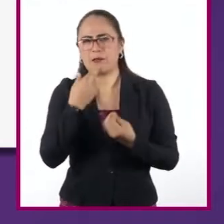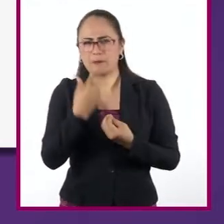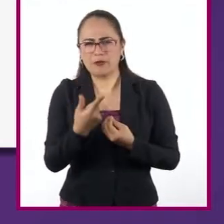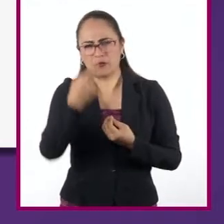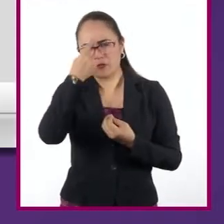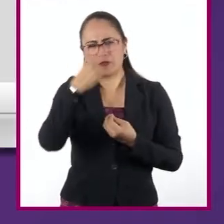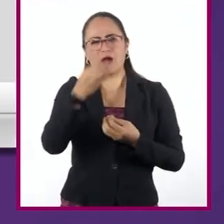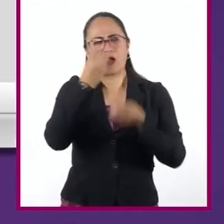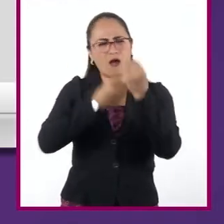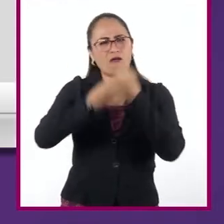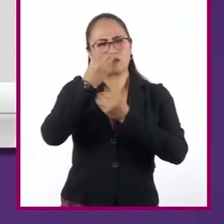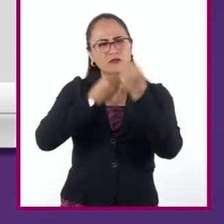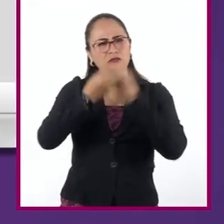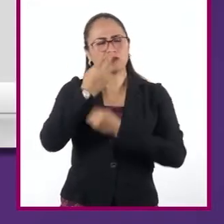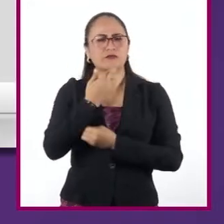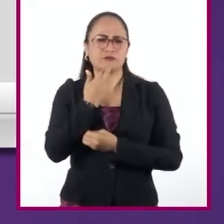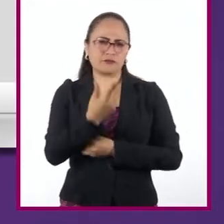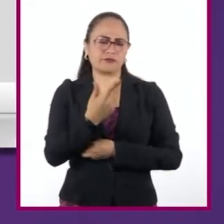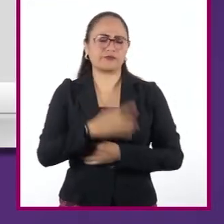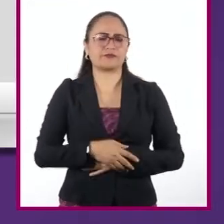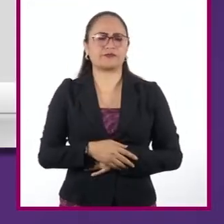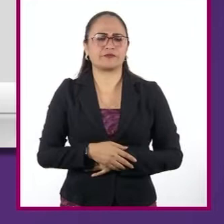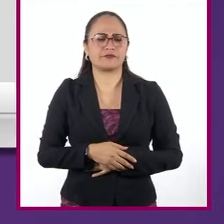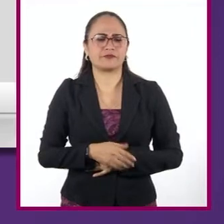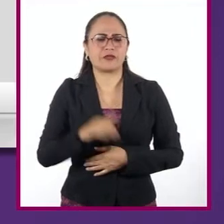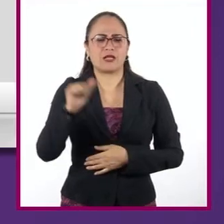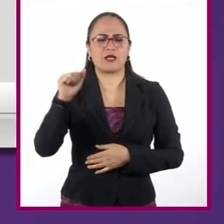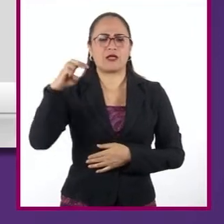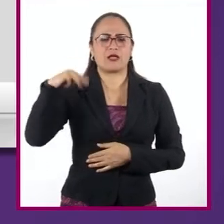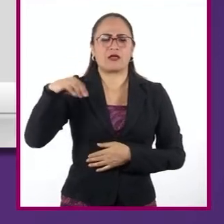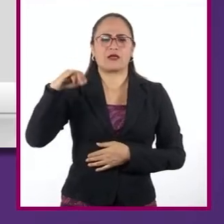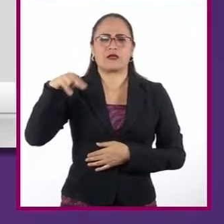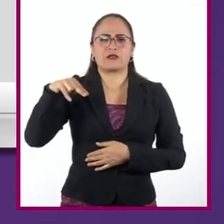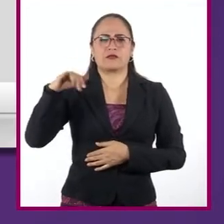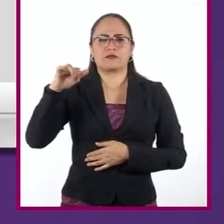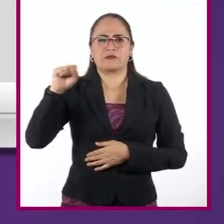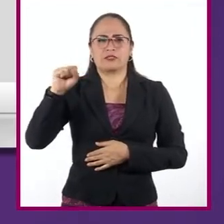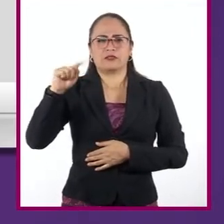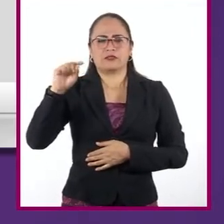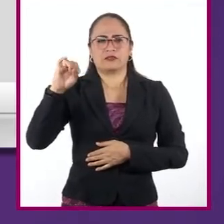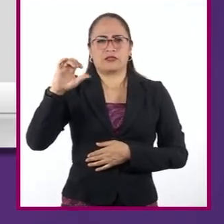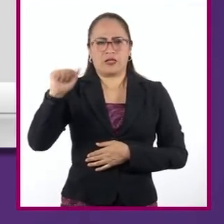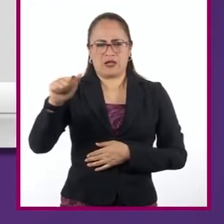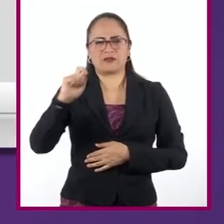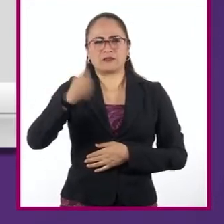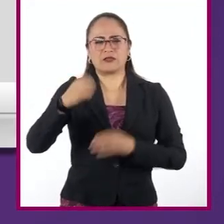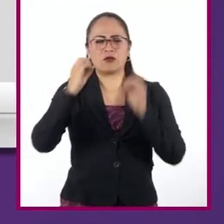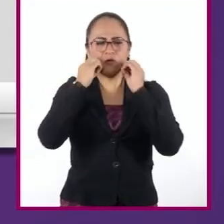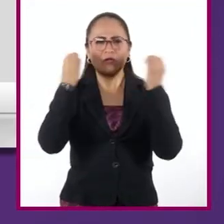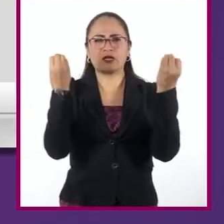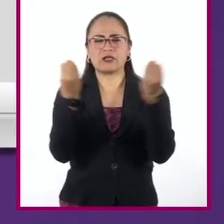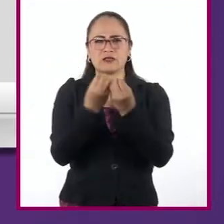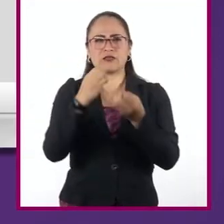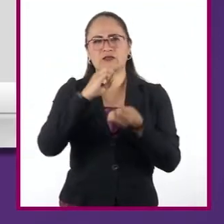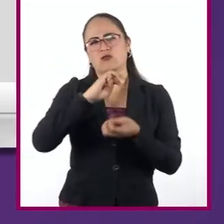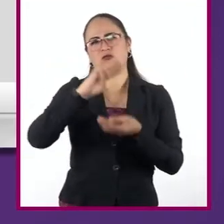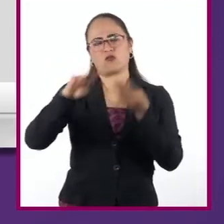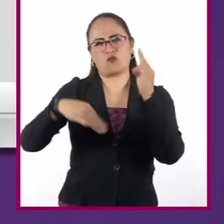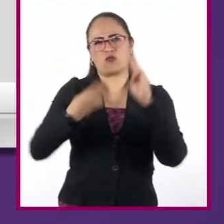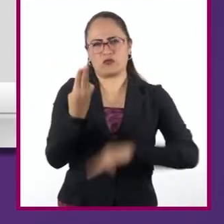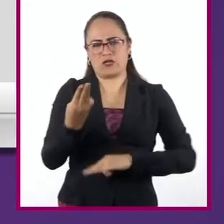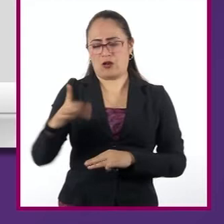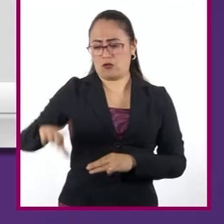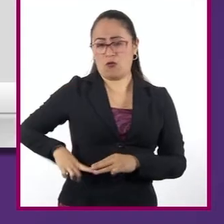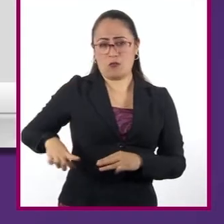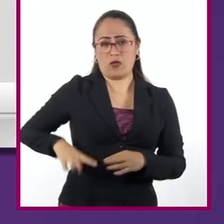alimentaria. Por otra parte, Amnistía Internacional es una organización mundial no gubernamental